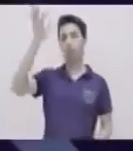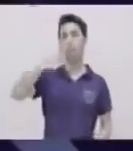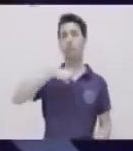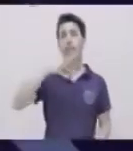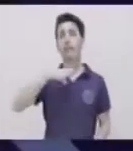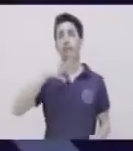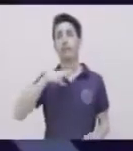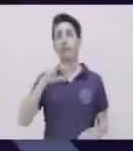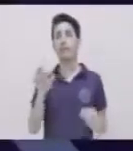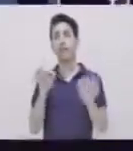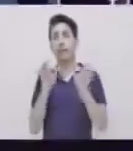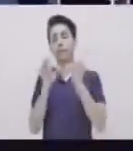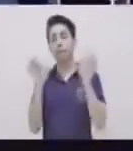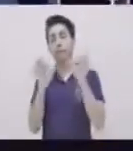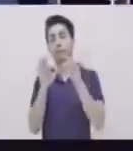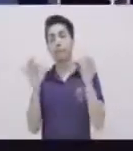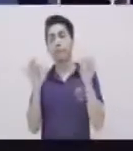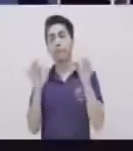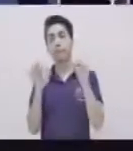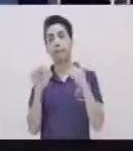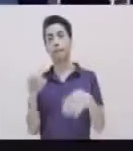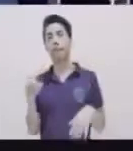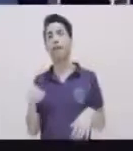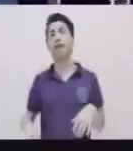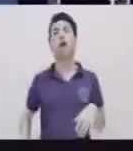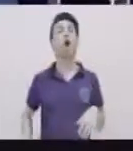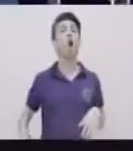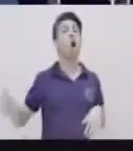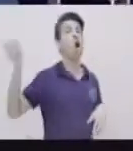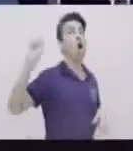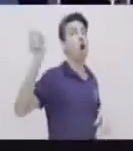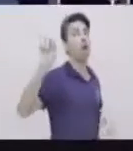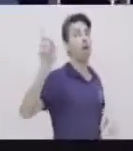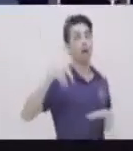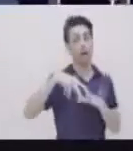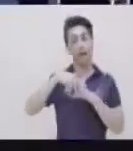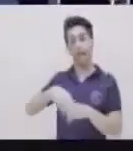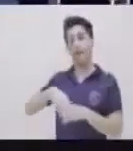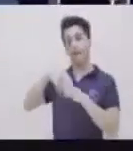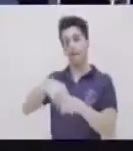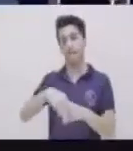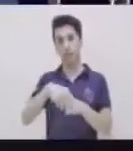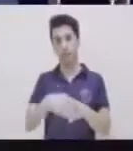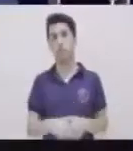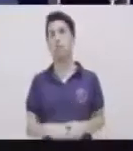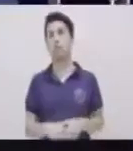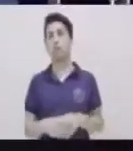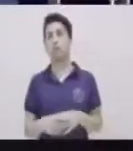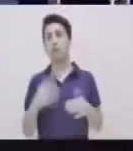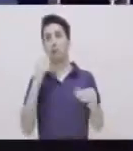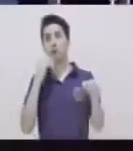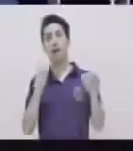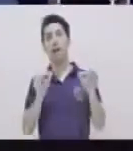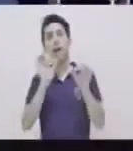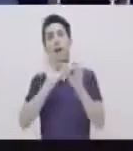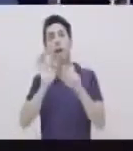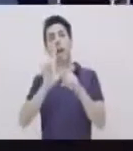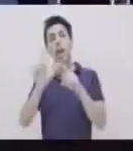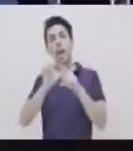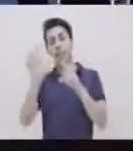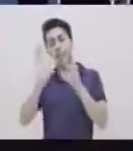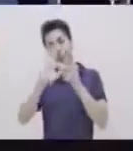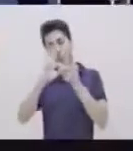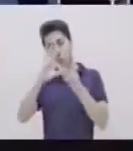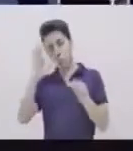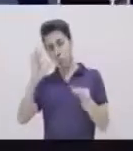4 cuerdas. Pero, ¿qué parte partes tiene el violín para que pueda